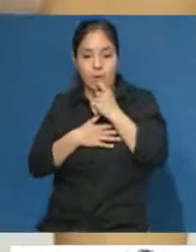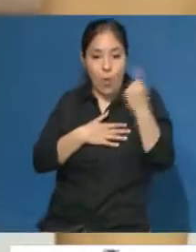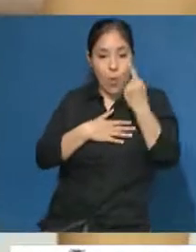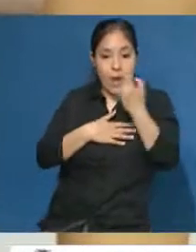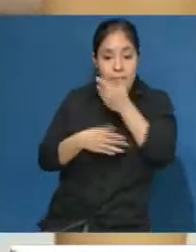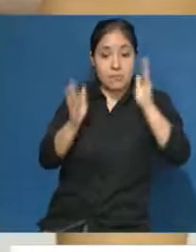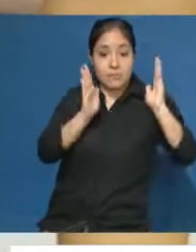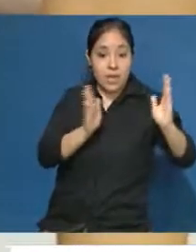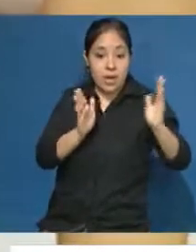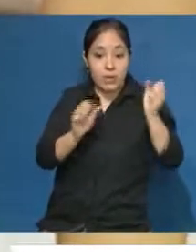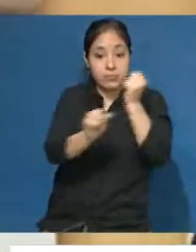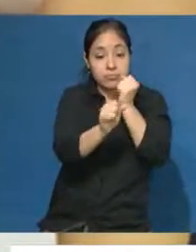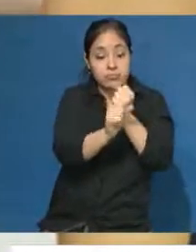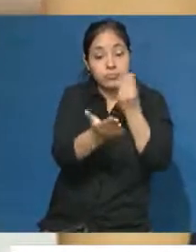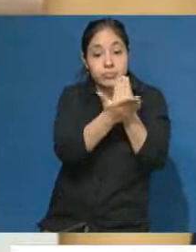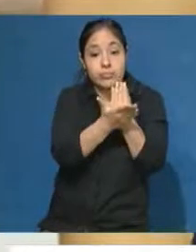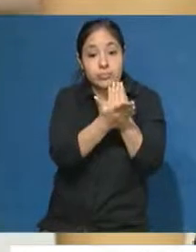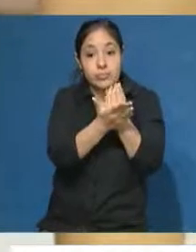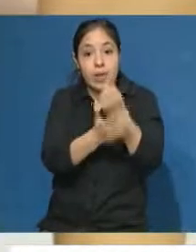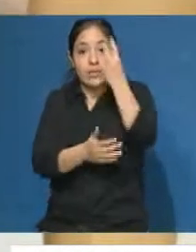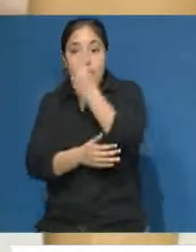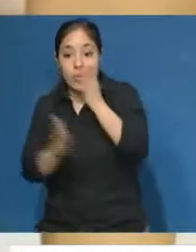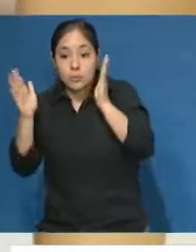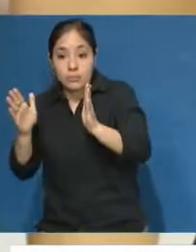para quienes han sido reelectos,